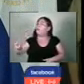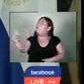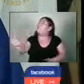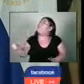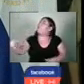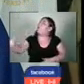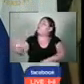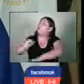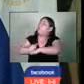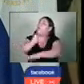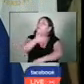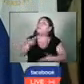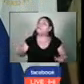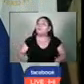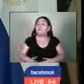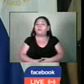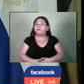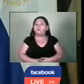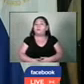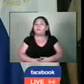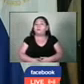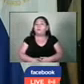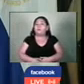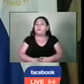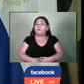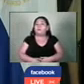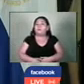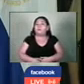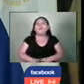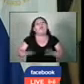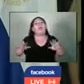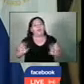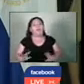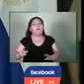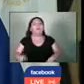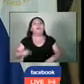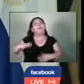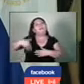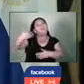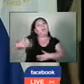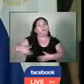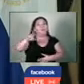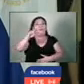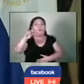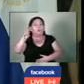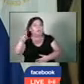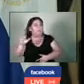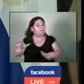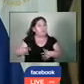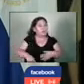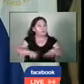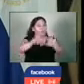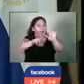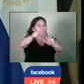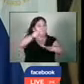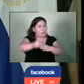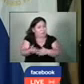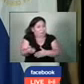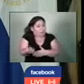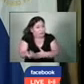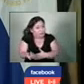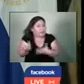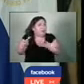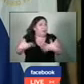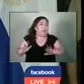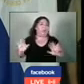diaducto Frásico Brasán? Bueno, en el primer semestre del próximo año, o y el otro año que está encima, ya